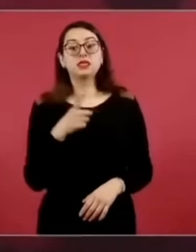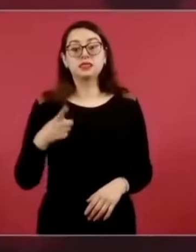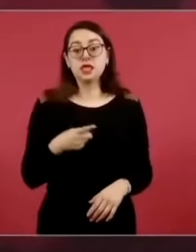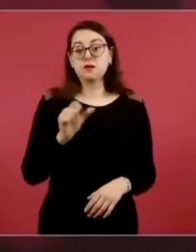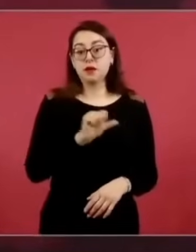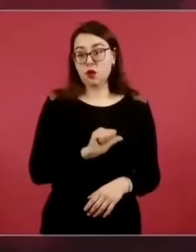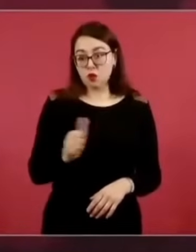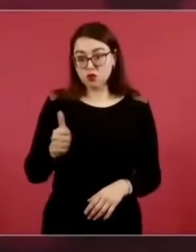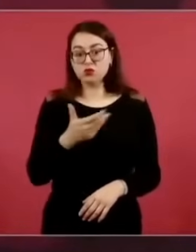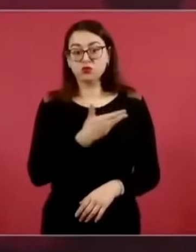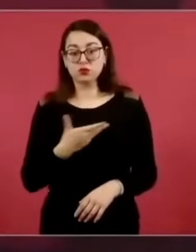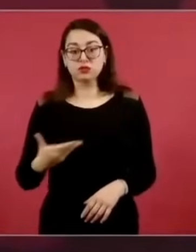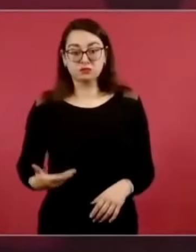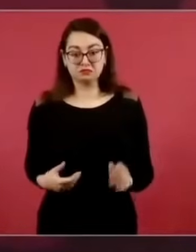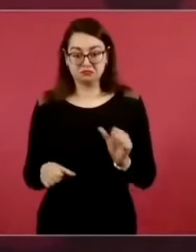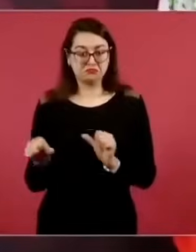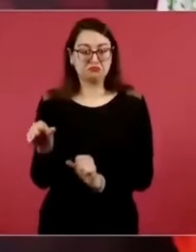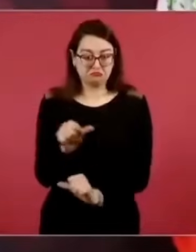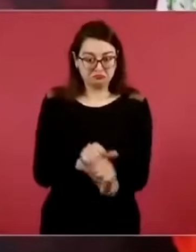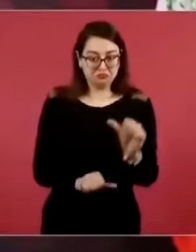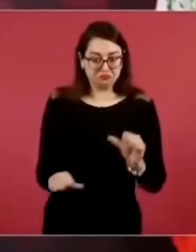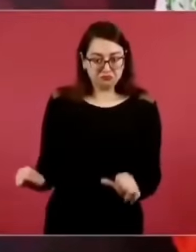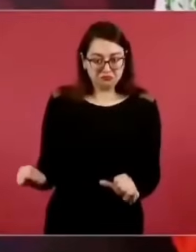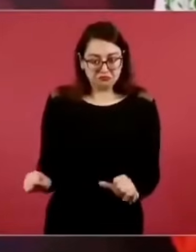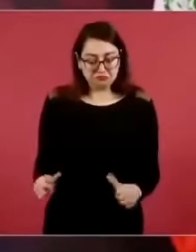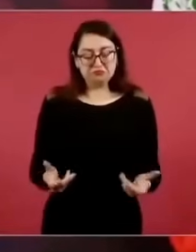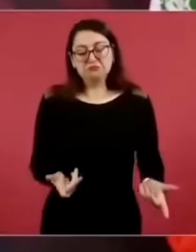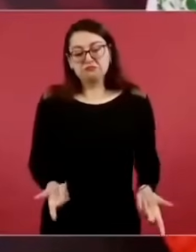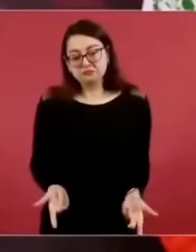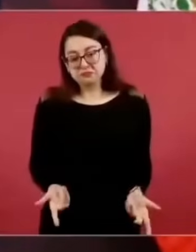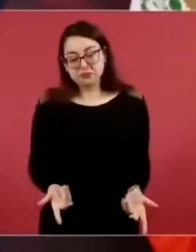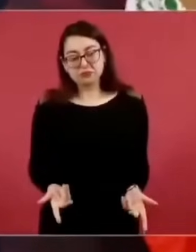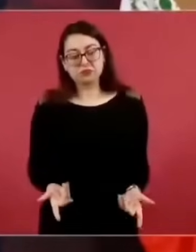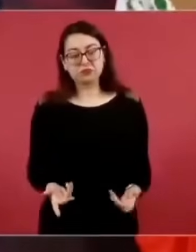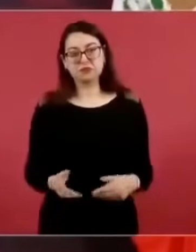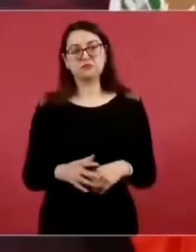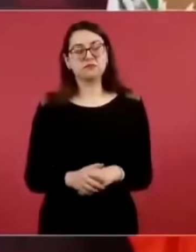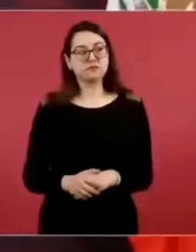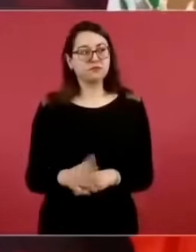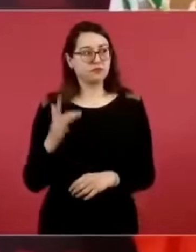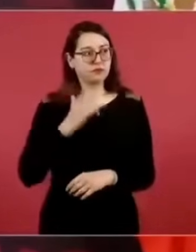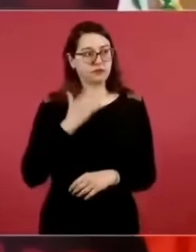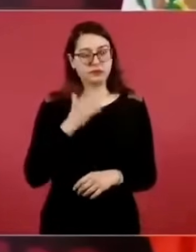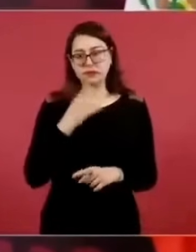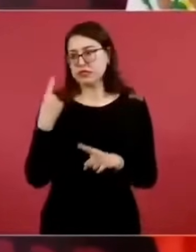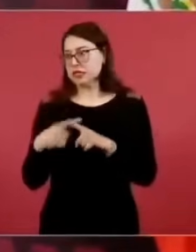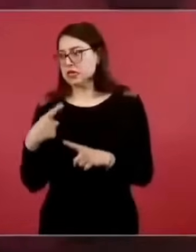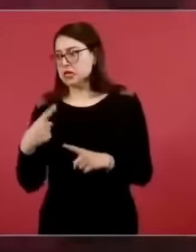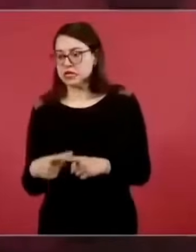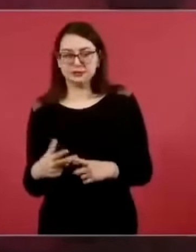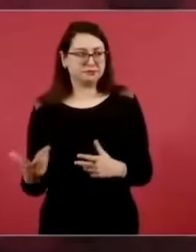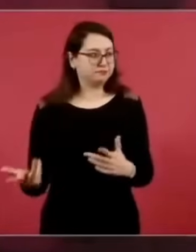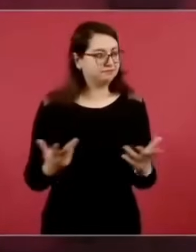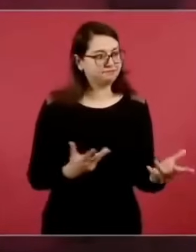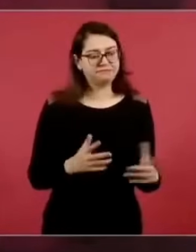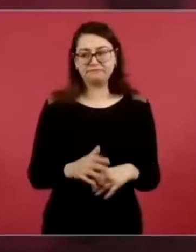posibilidades. Una era el general Mújica,